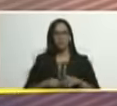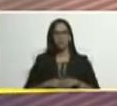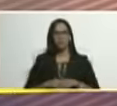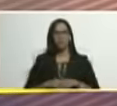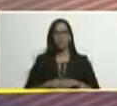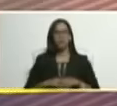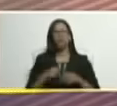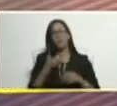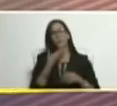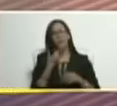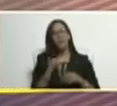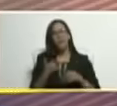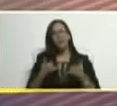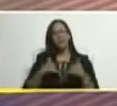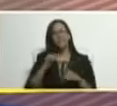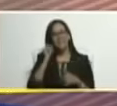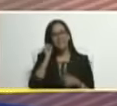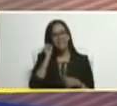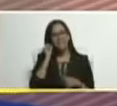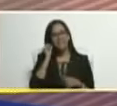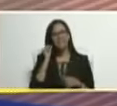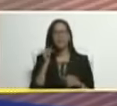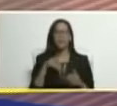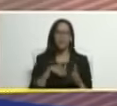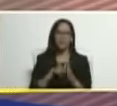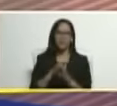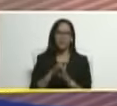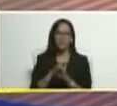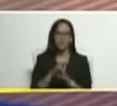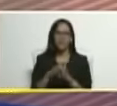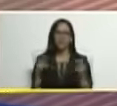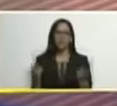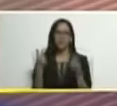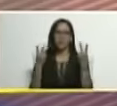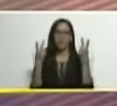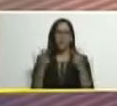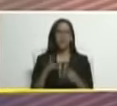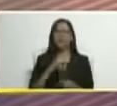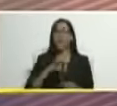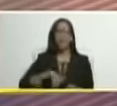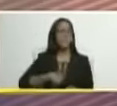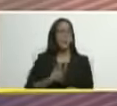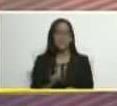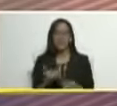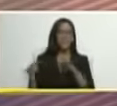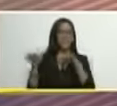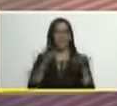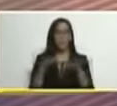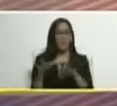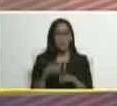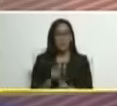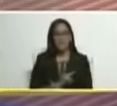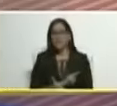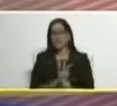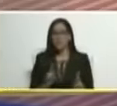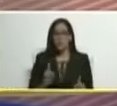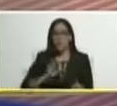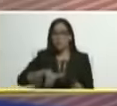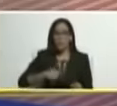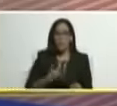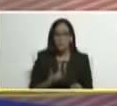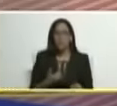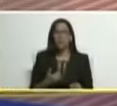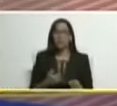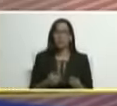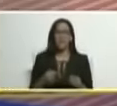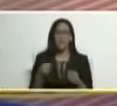sus mejores hijas, y hemos salido airosos. No ha podido ni la conspiración, ni la corrupción y la